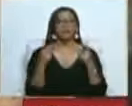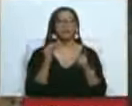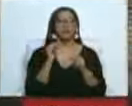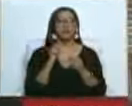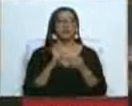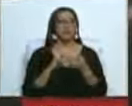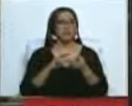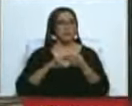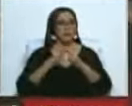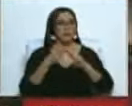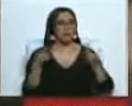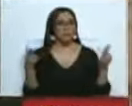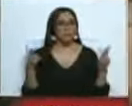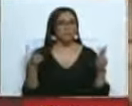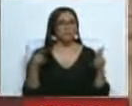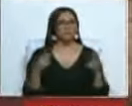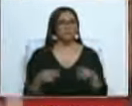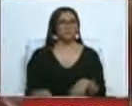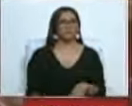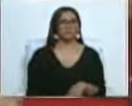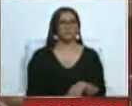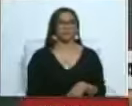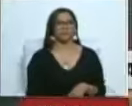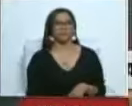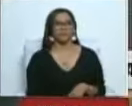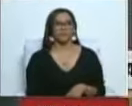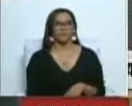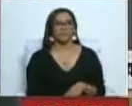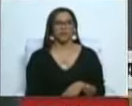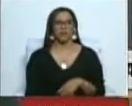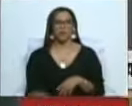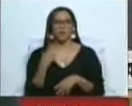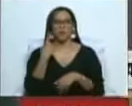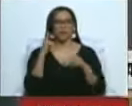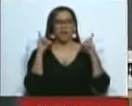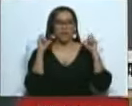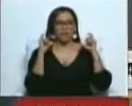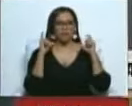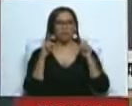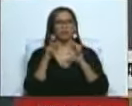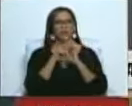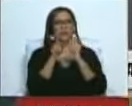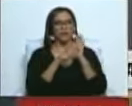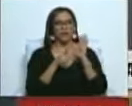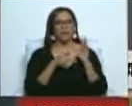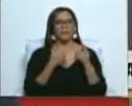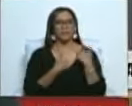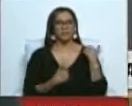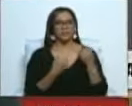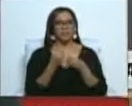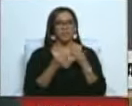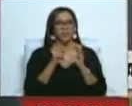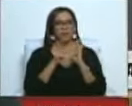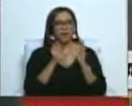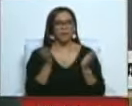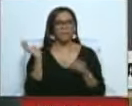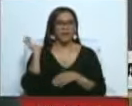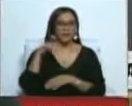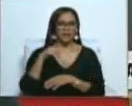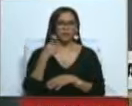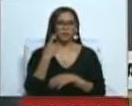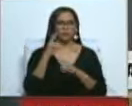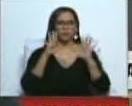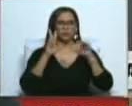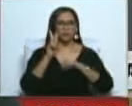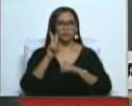Claro. Y les estaba una de las fotos, presidente, es el programa que hicimos en Maracay, cuando ellos un 12 de